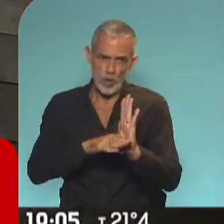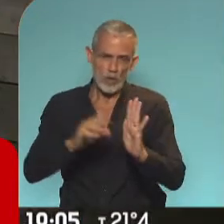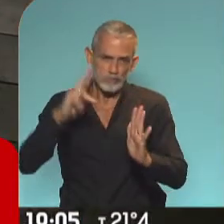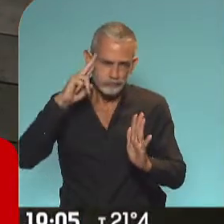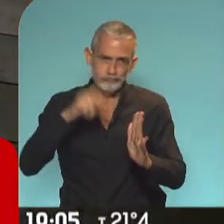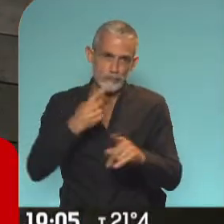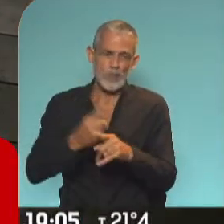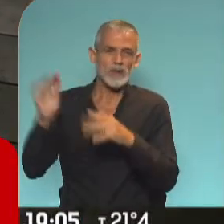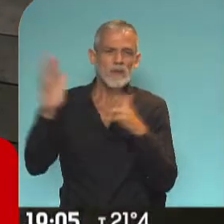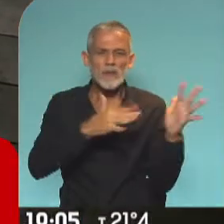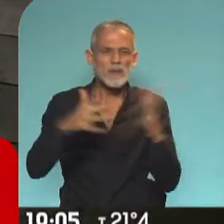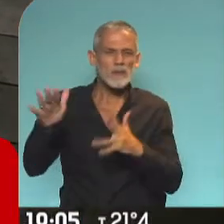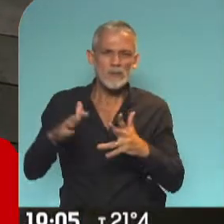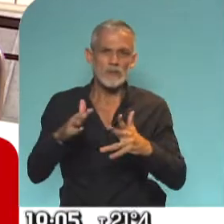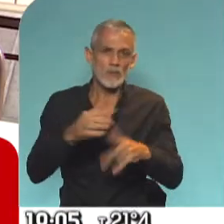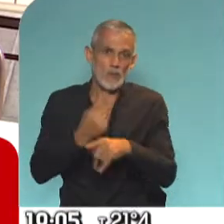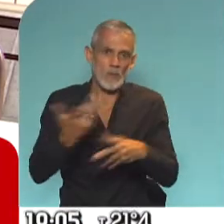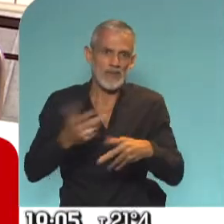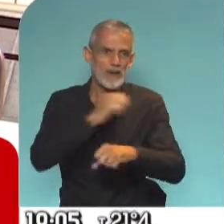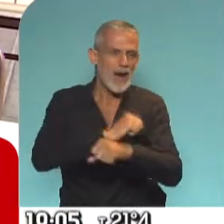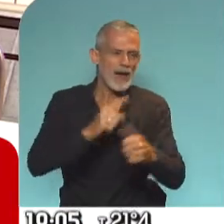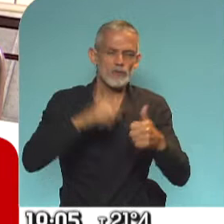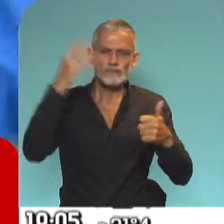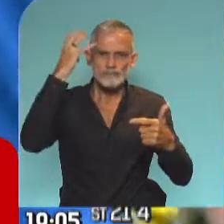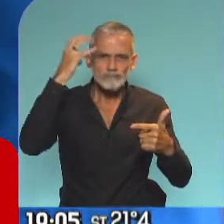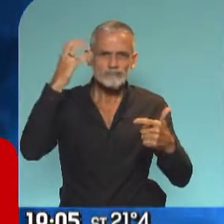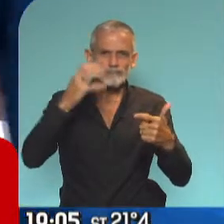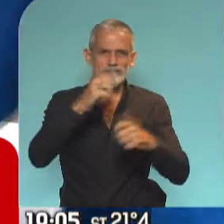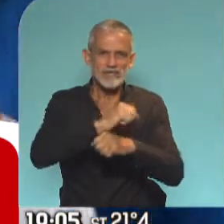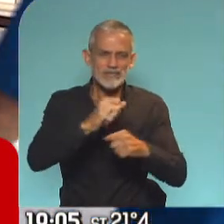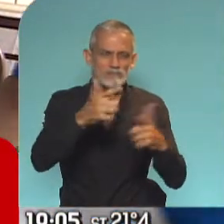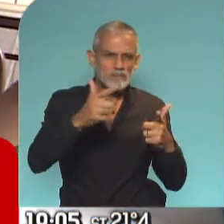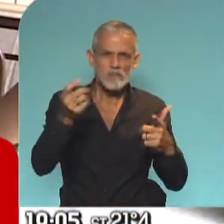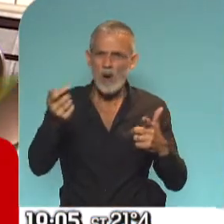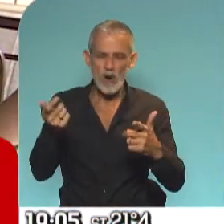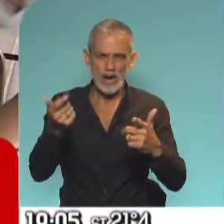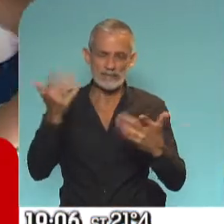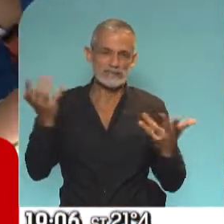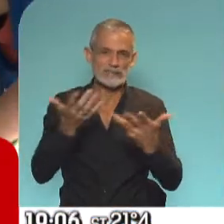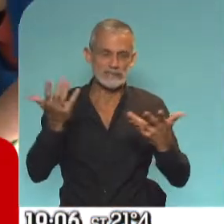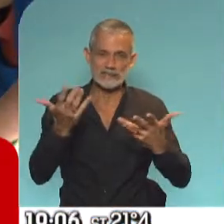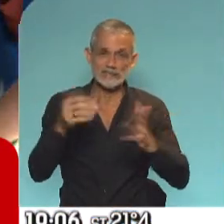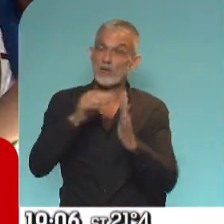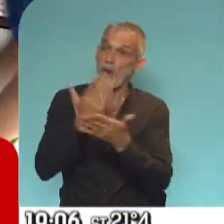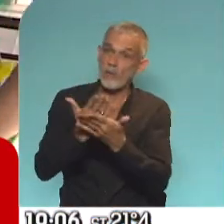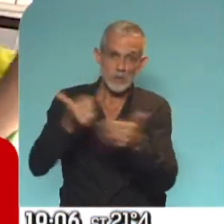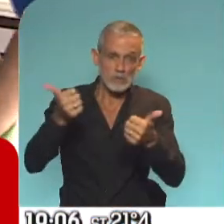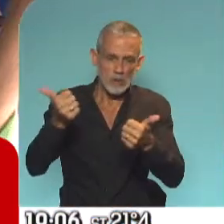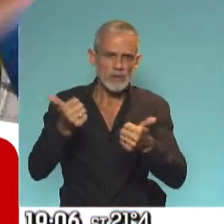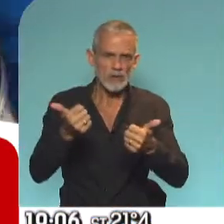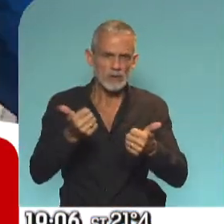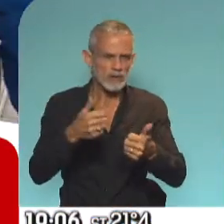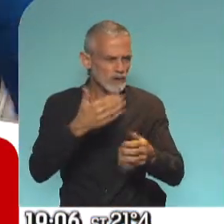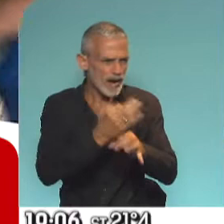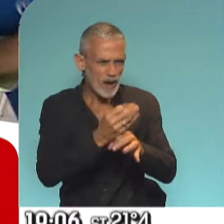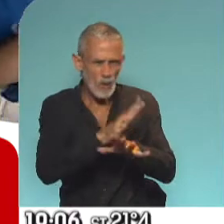tienen la ventilación, no tienen la suficiente cantidad de baño. Entonces, buena parte de las propuestas son impracticables en la mayoría de las escuelas